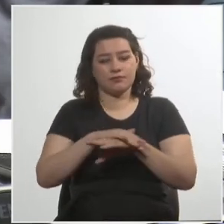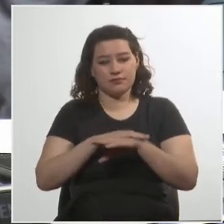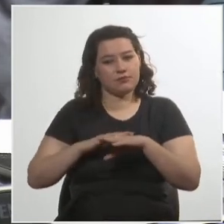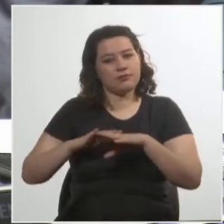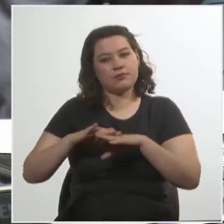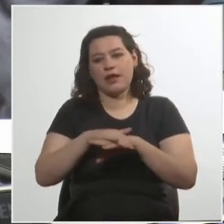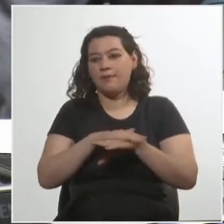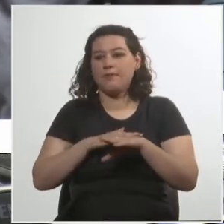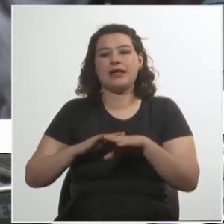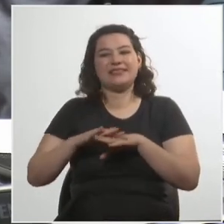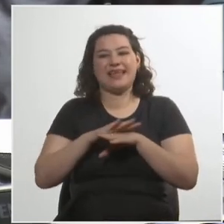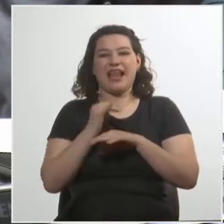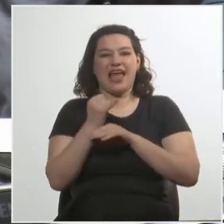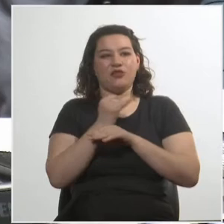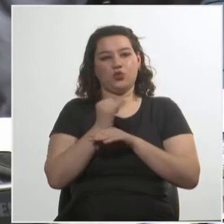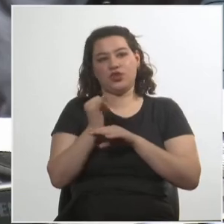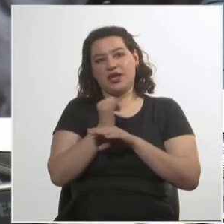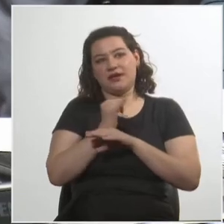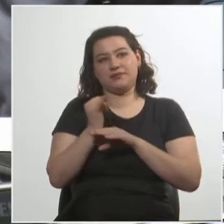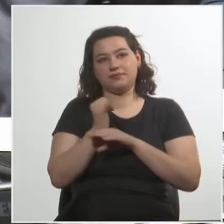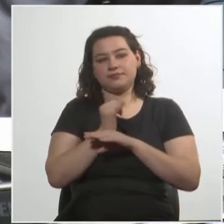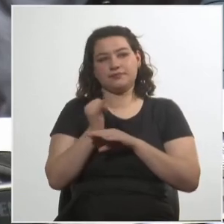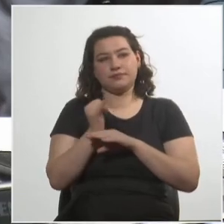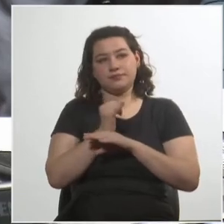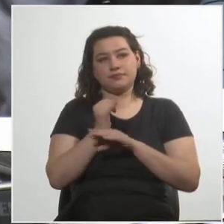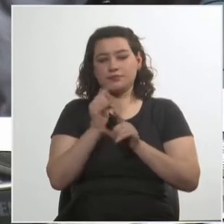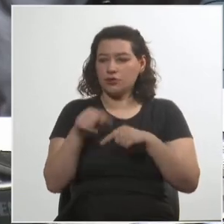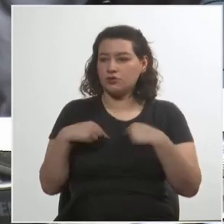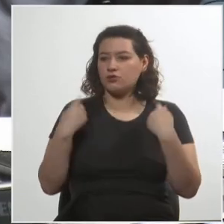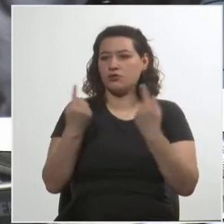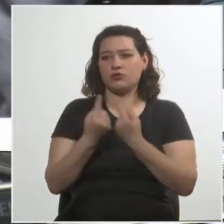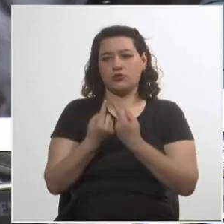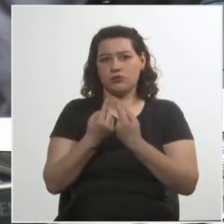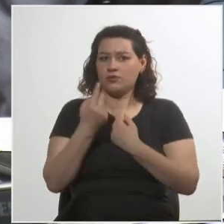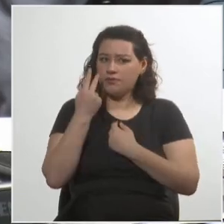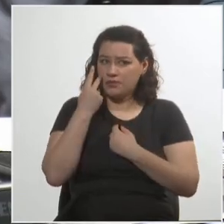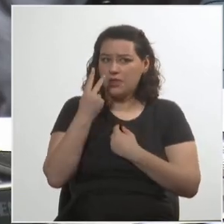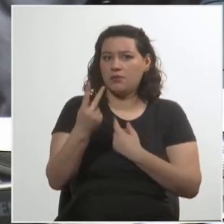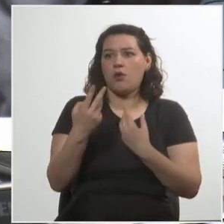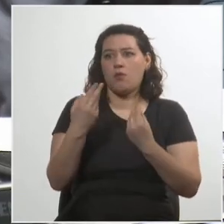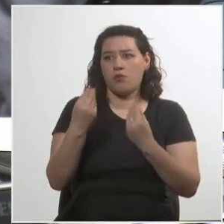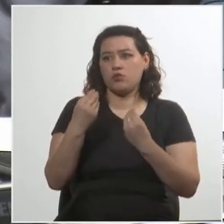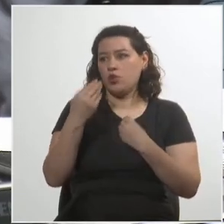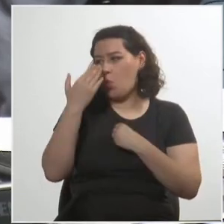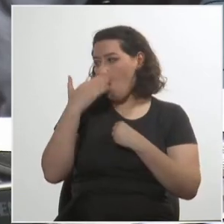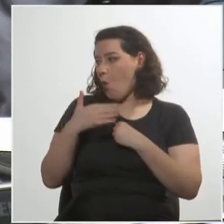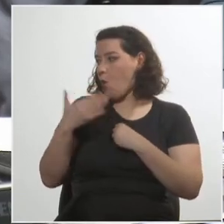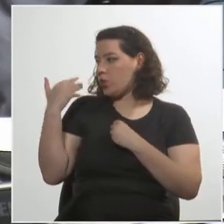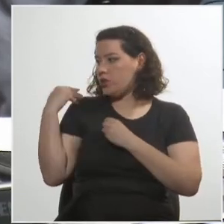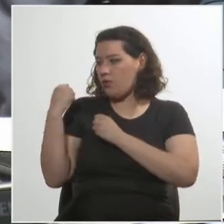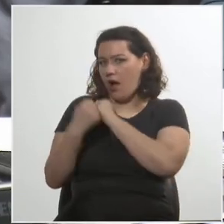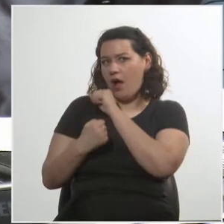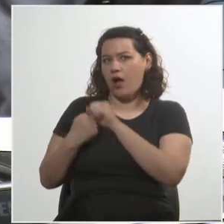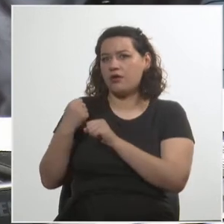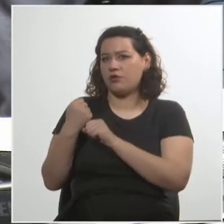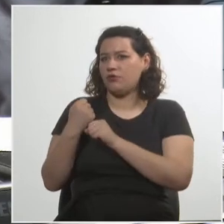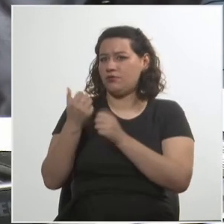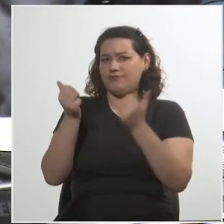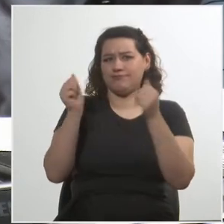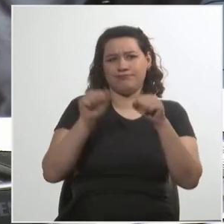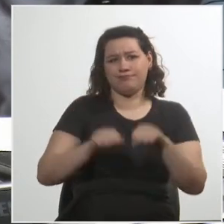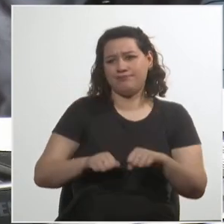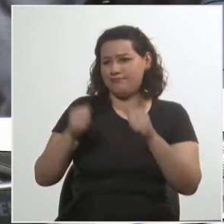pie y hemos visto desaparecer en los últimos años cerca